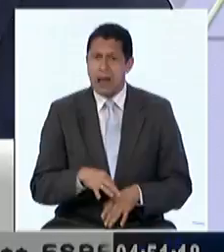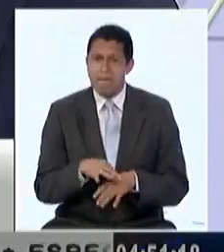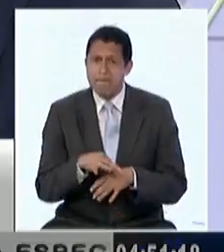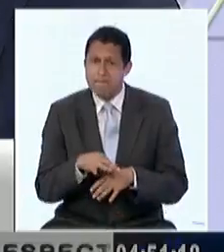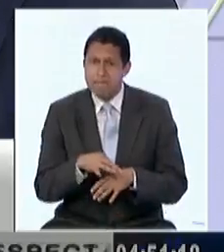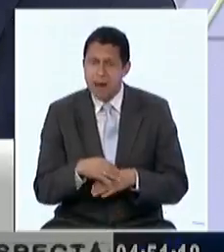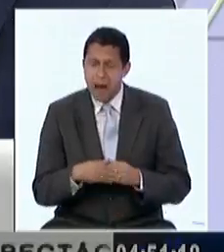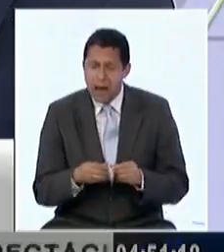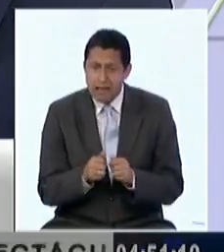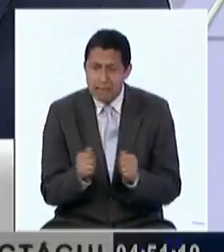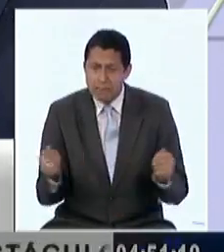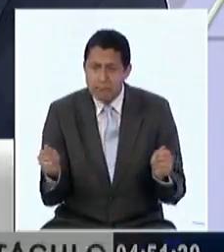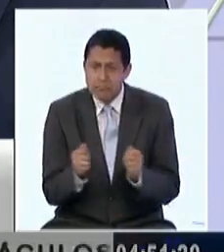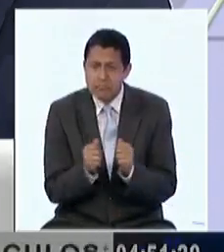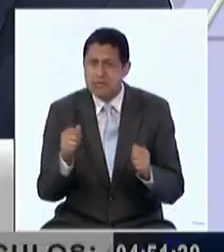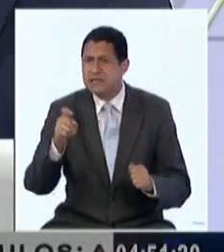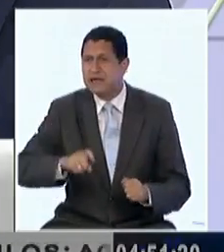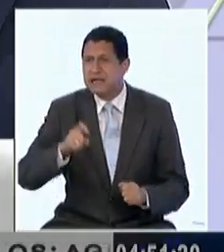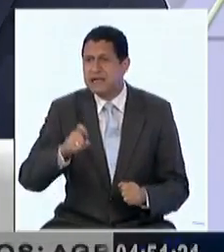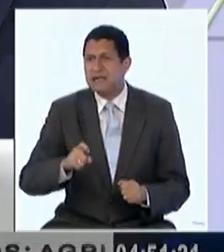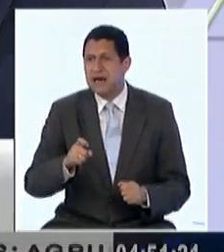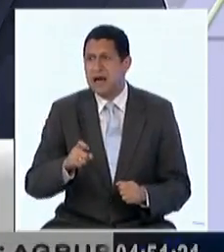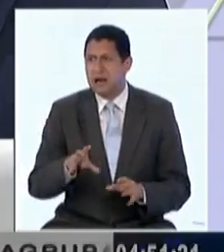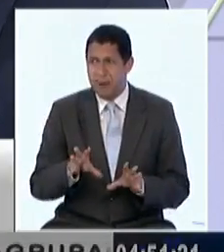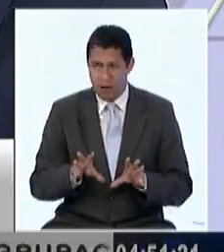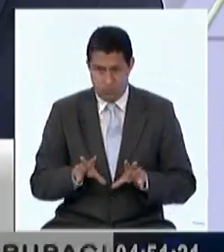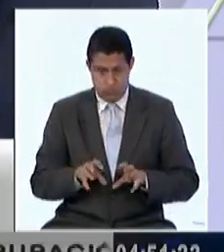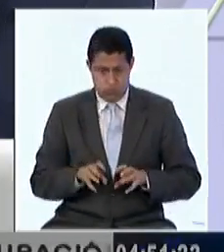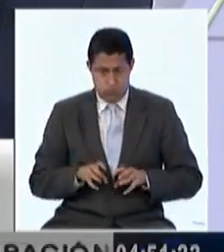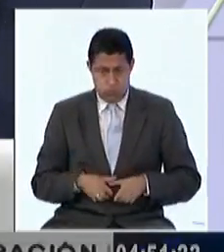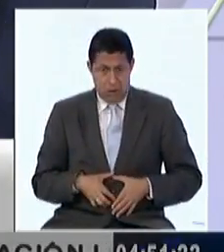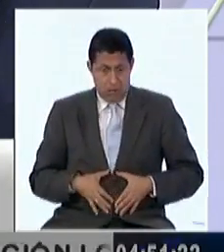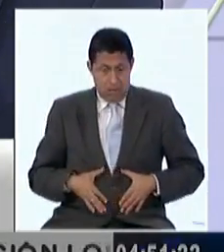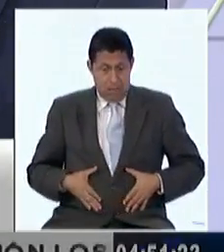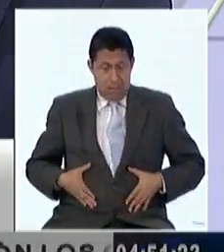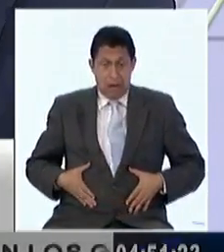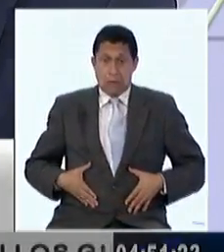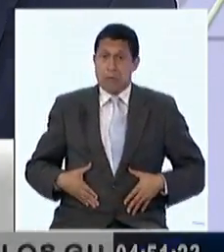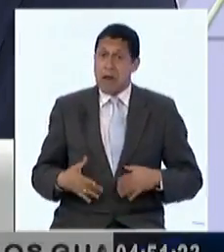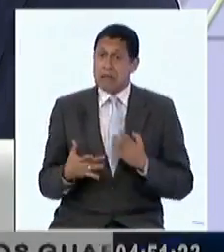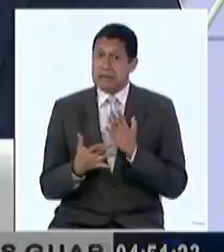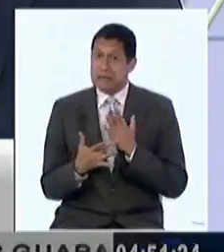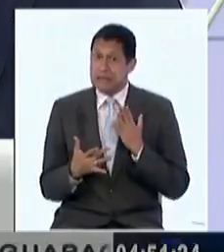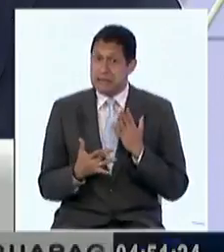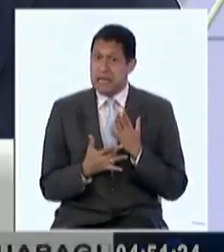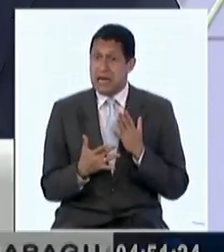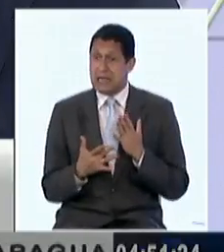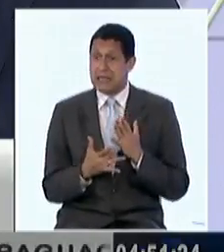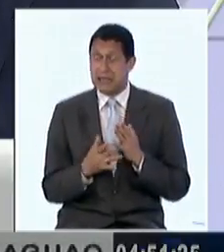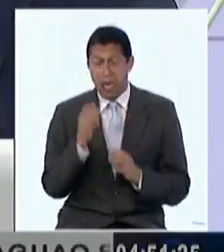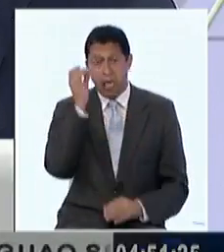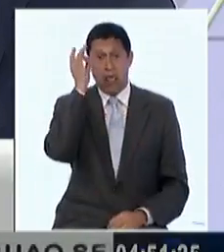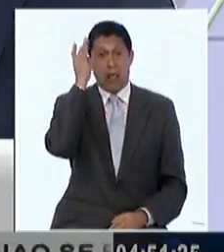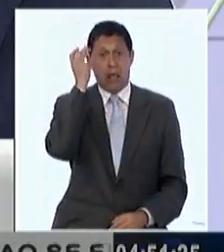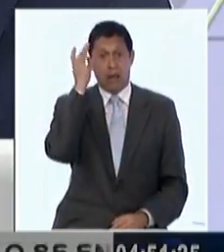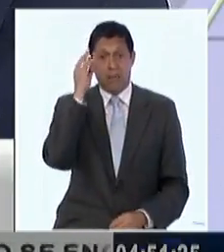la elasticidad necesaria para generar retracción. Esta fue una técnica que se inventó